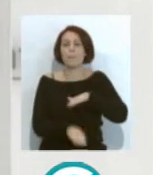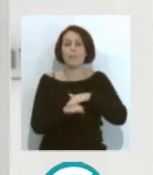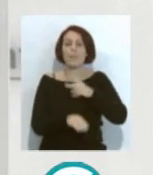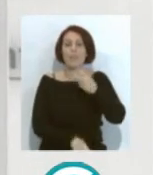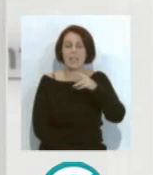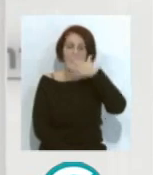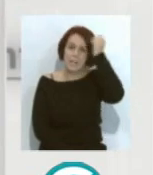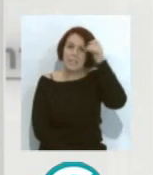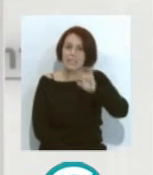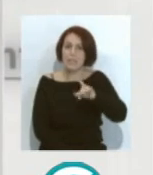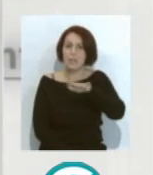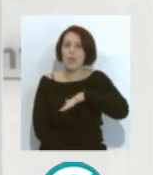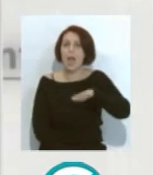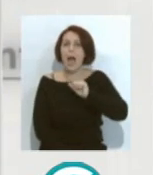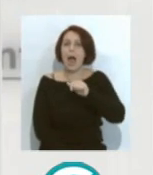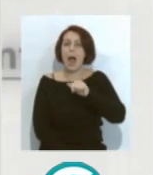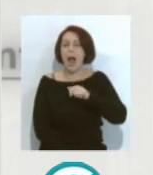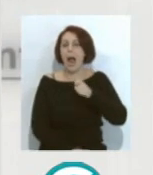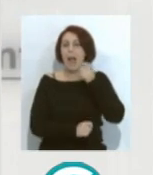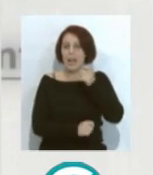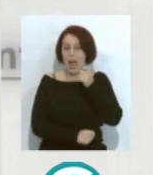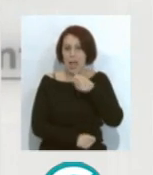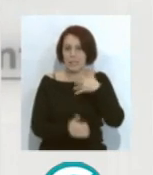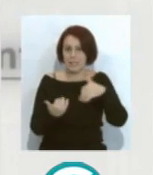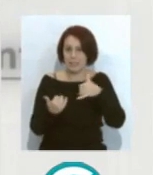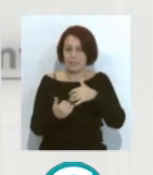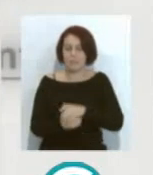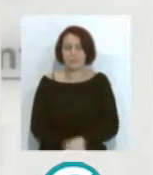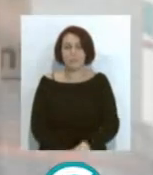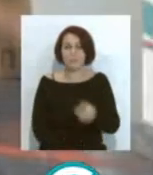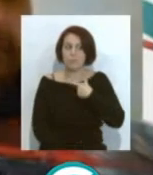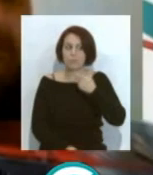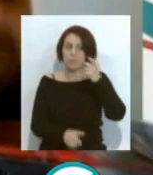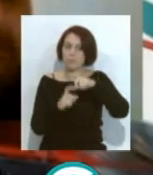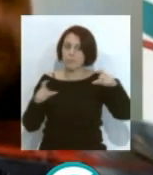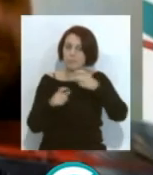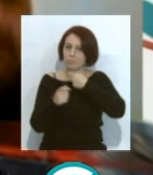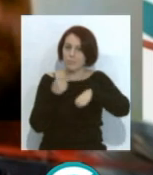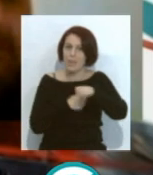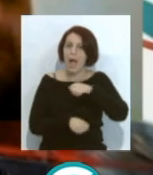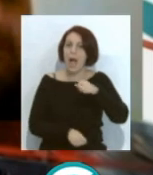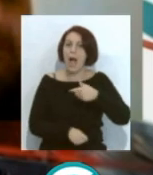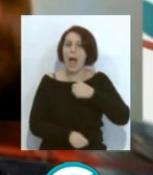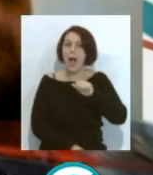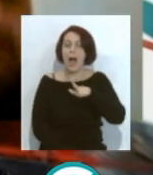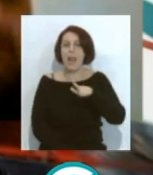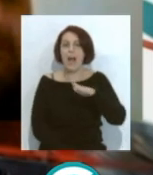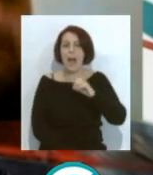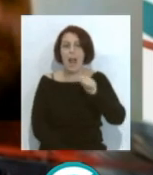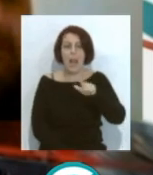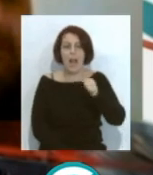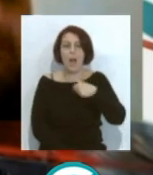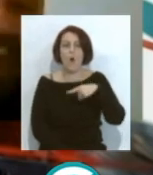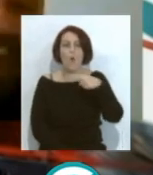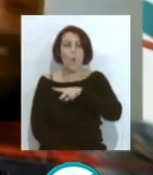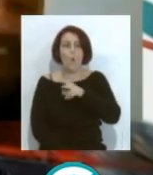abril en Alcalá. Exacto, 20 de abril, entradas a la venta en Alcalá de Guadaira, Carretera